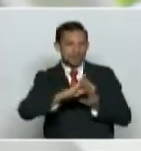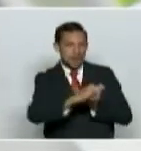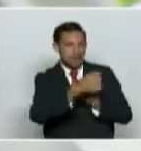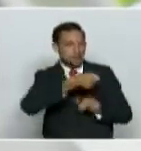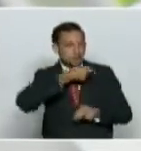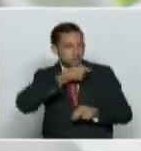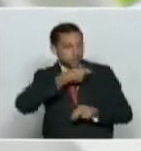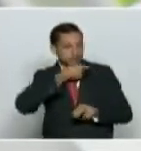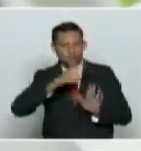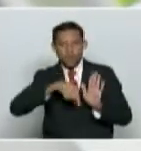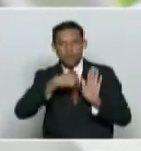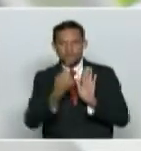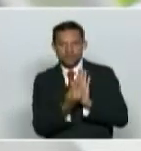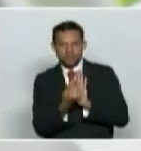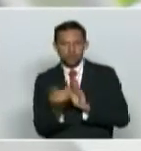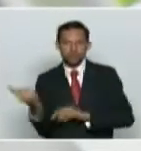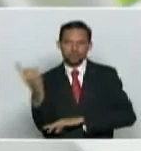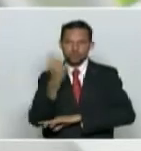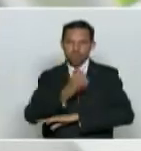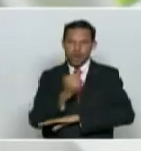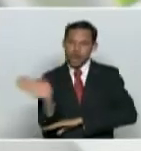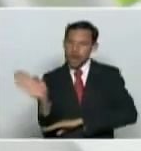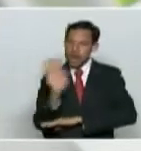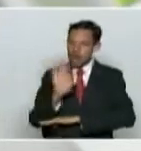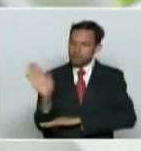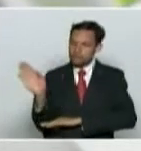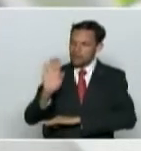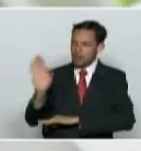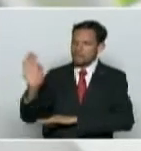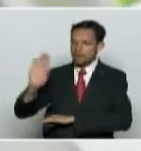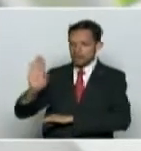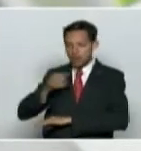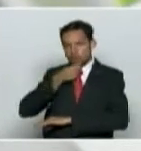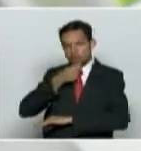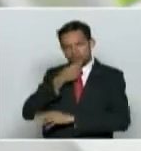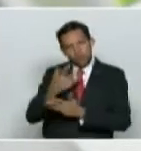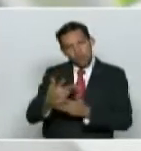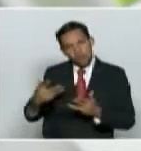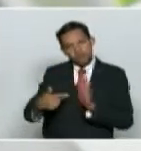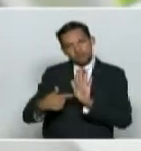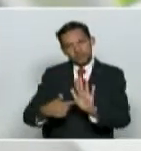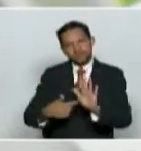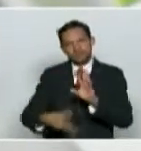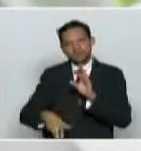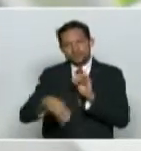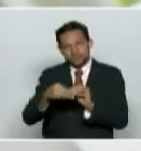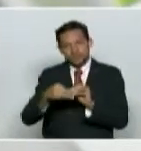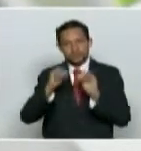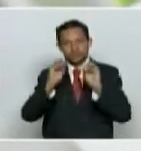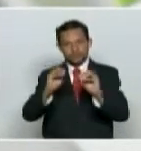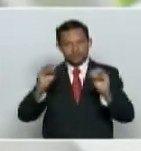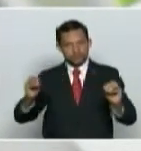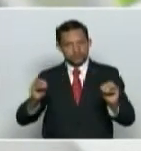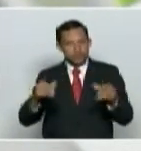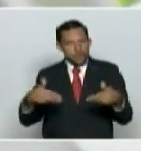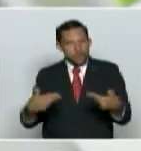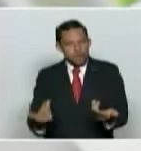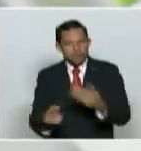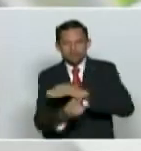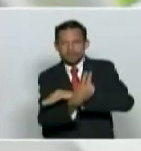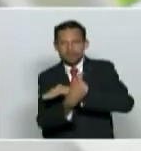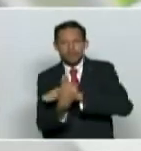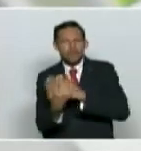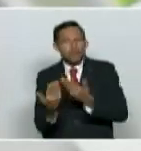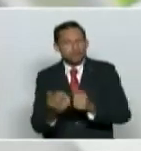de toda la programación y todo lo que tenemos en esta ciudad para ustedes, para que estén muy pendientes. Andrea, recordemos entonces a los televidentes cómo pueden ver el